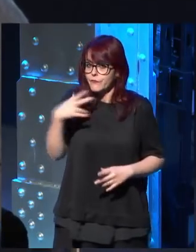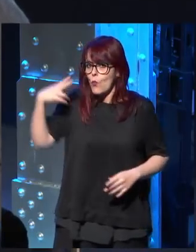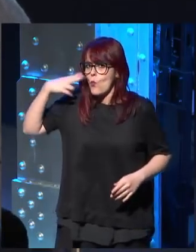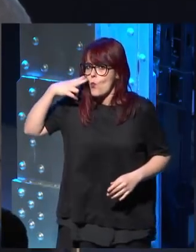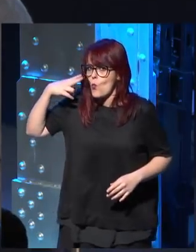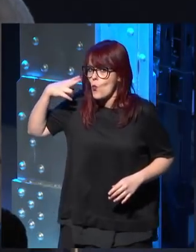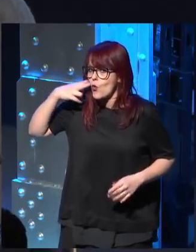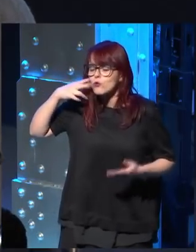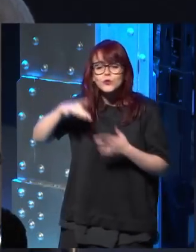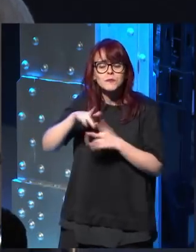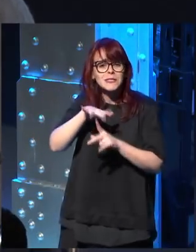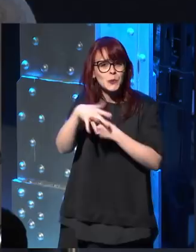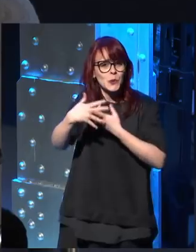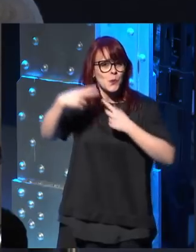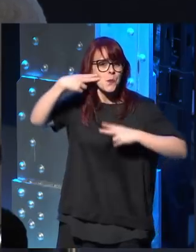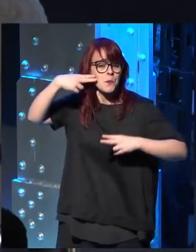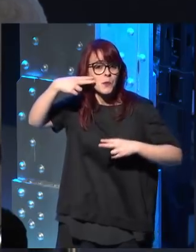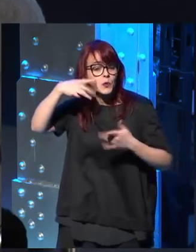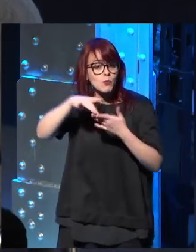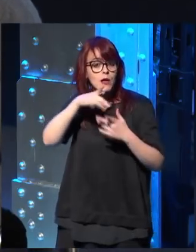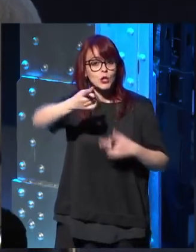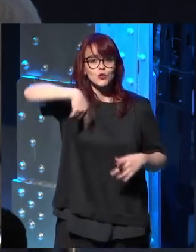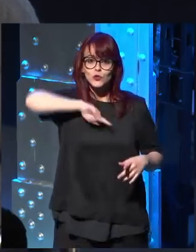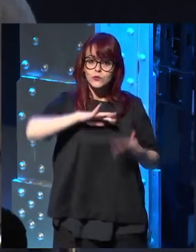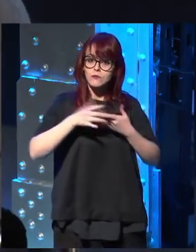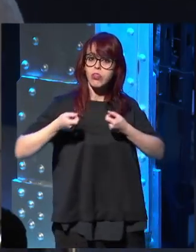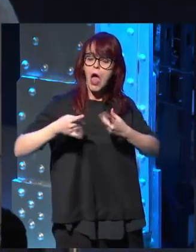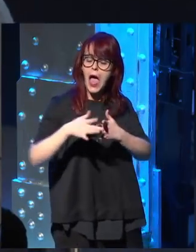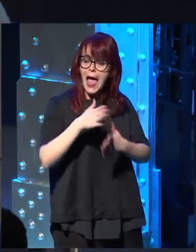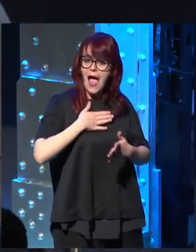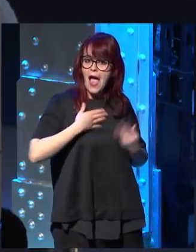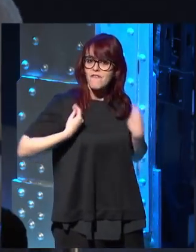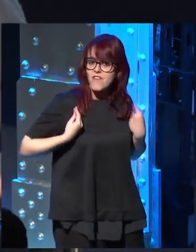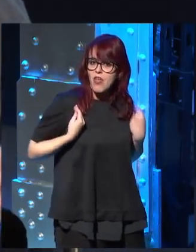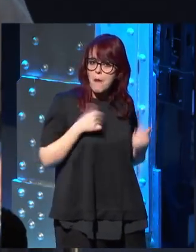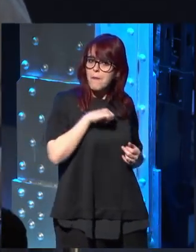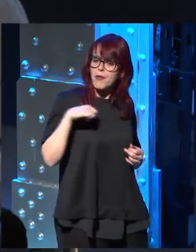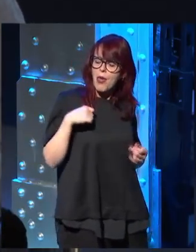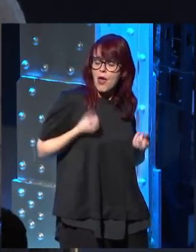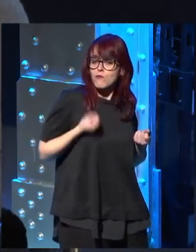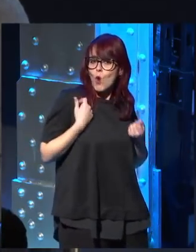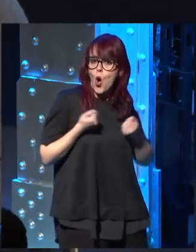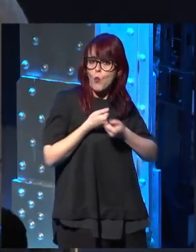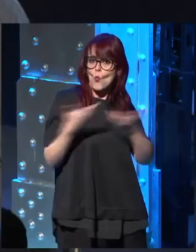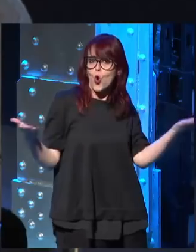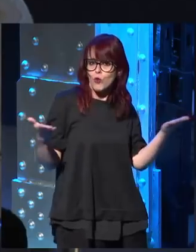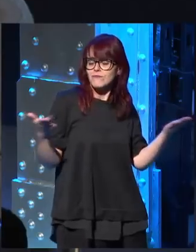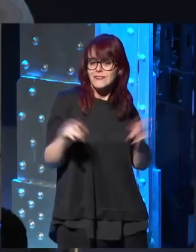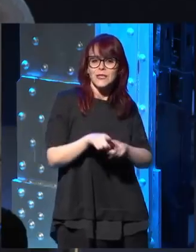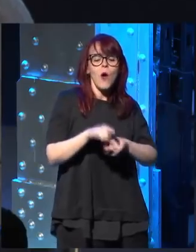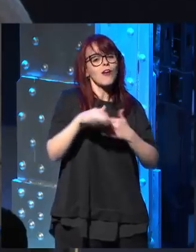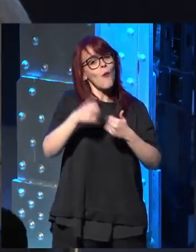¿no? Y más terrorífico que es que nosotros les regalemos nuestra intimidad, pues eso, además